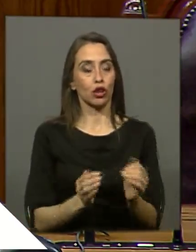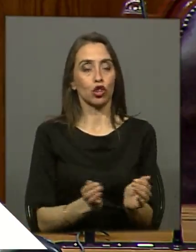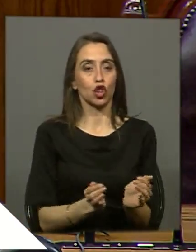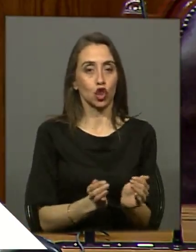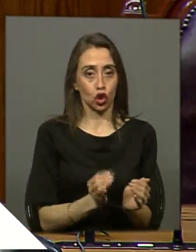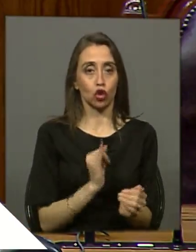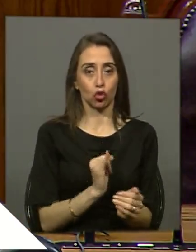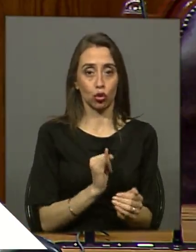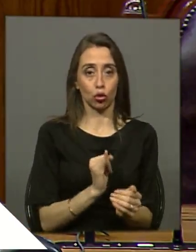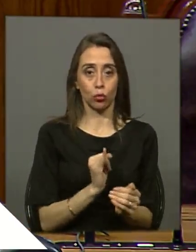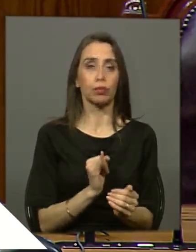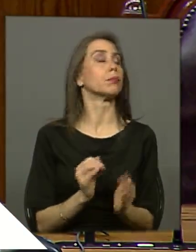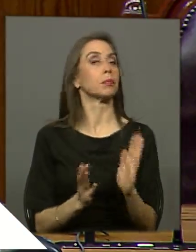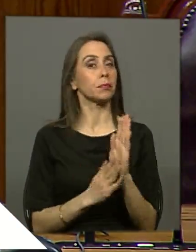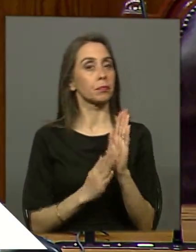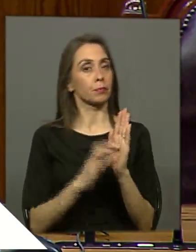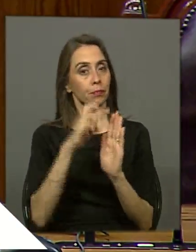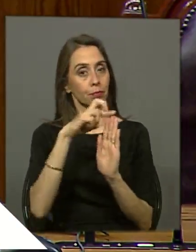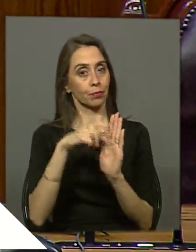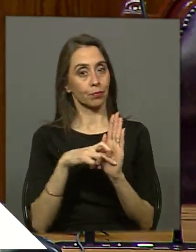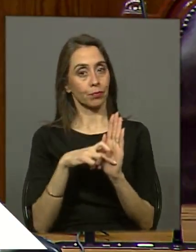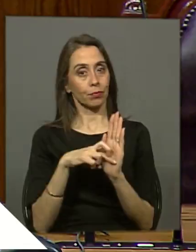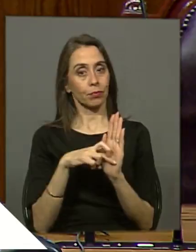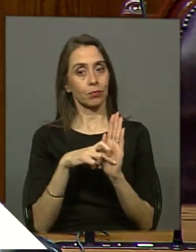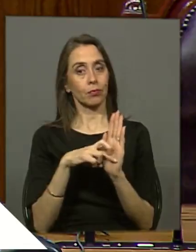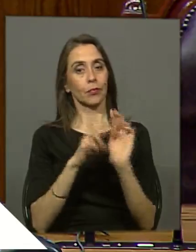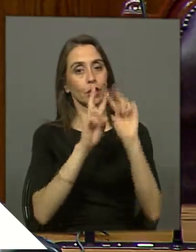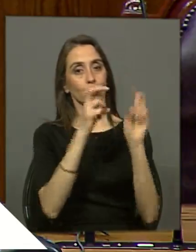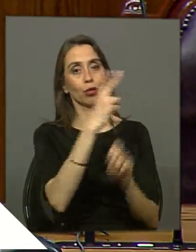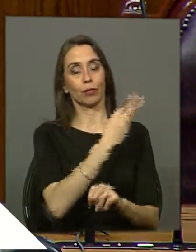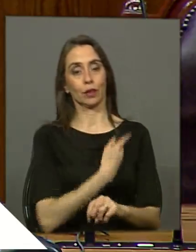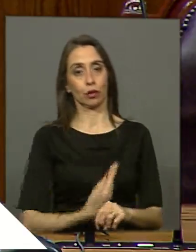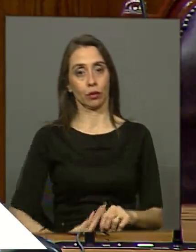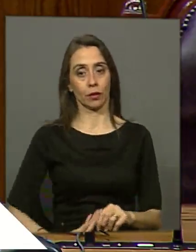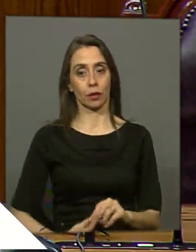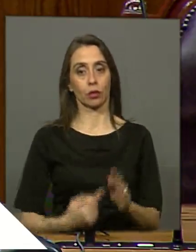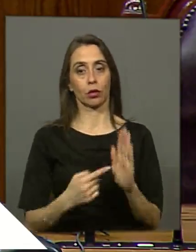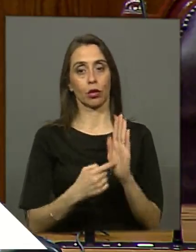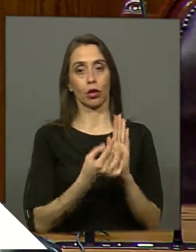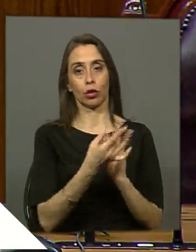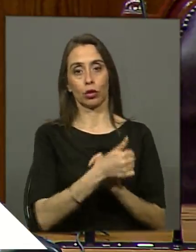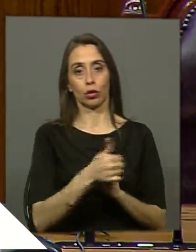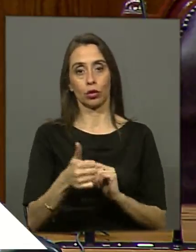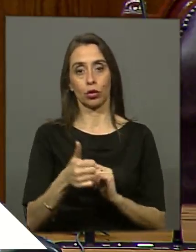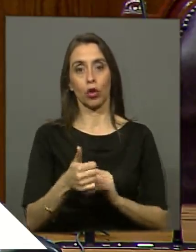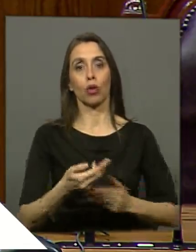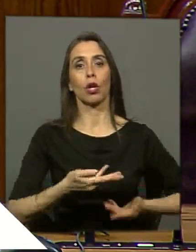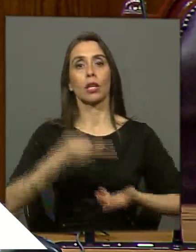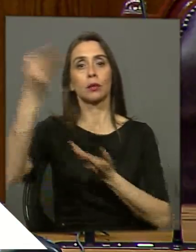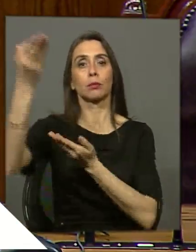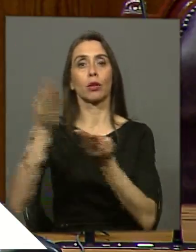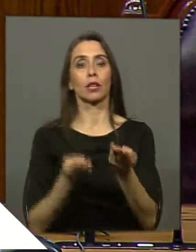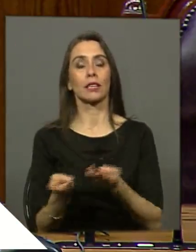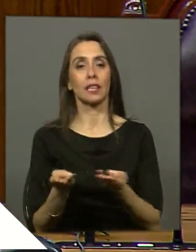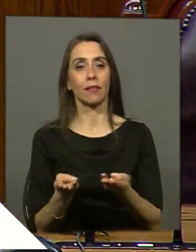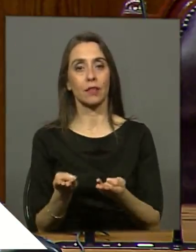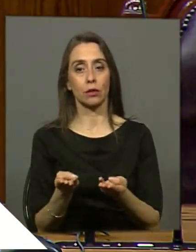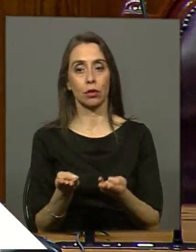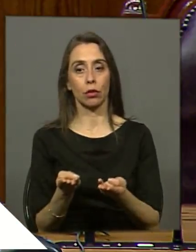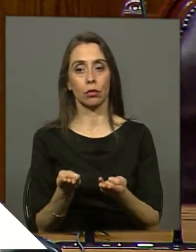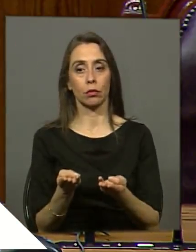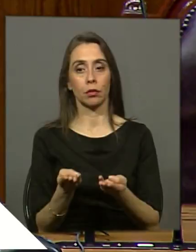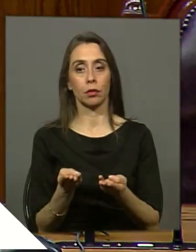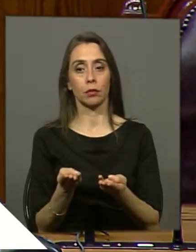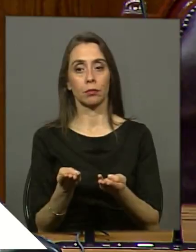y este proyecto en su parte fiscal al menos es exclusivamente exportación de servicios y por lo tanto